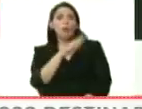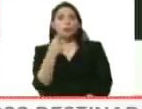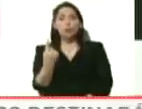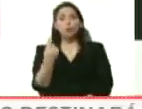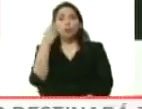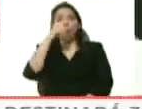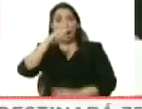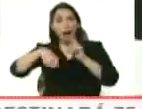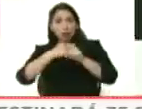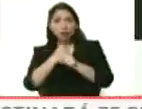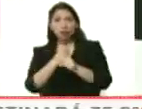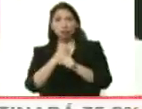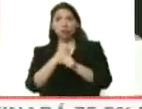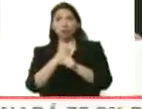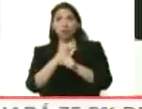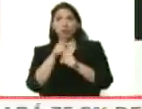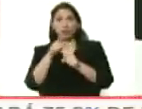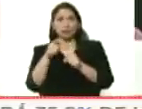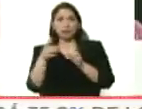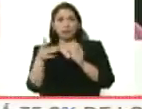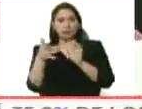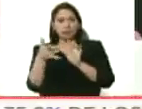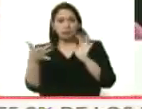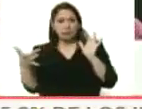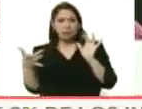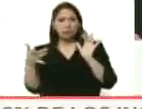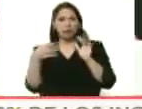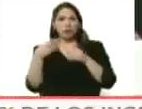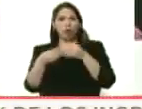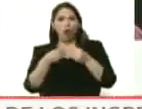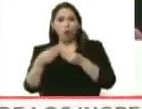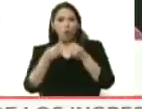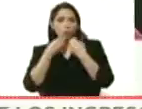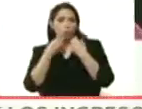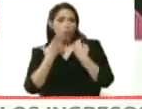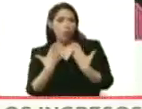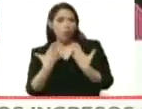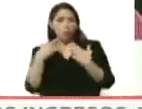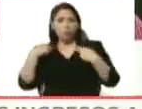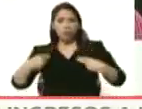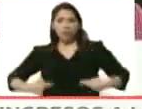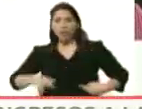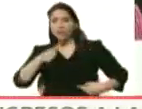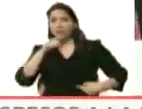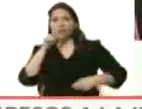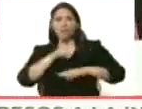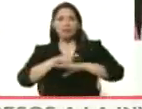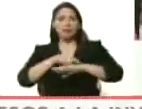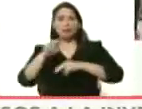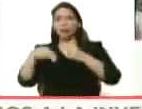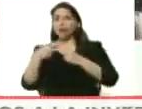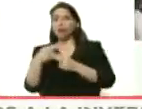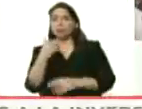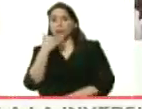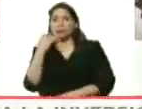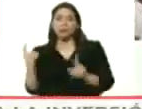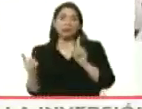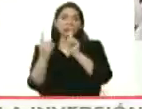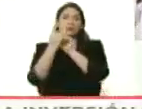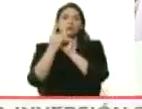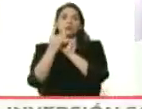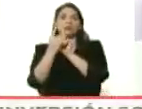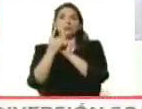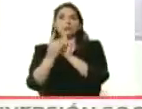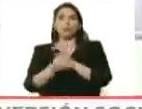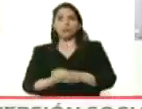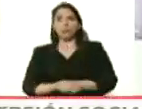es evidencia del desprendimiento propio de los bienhechores de la humanidad, para quienes el tiempo nunca alcanza y